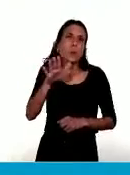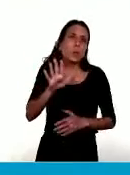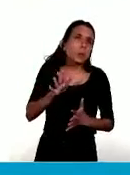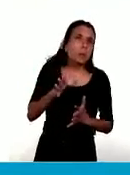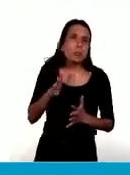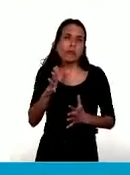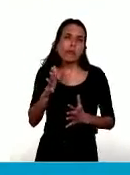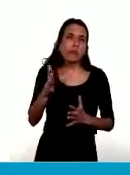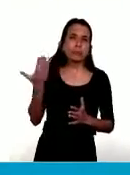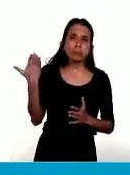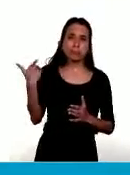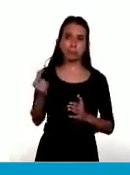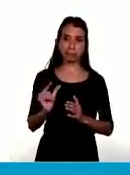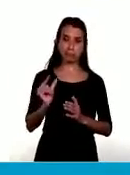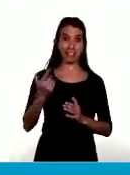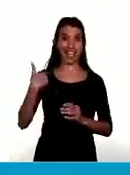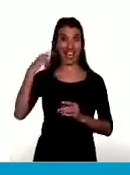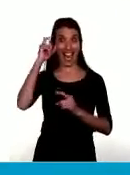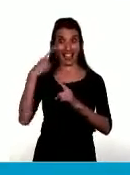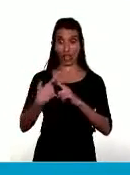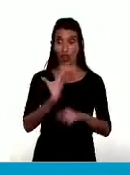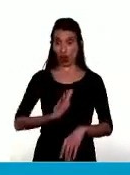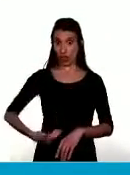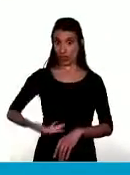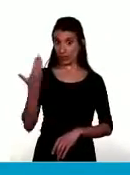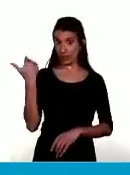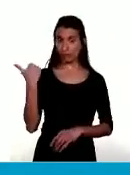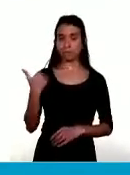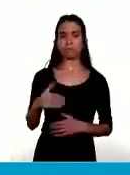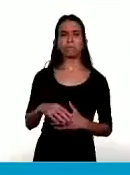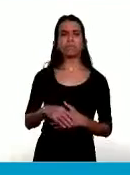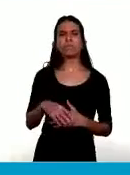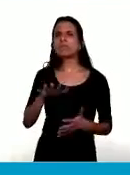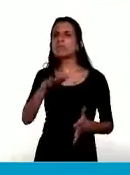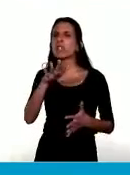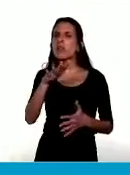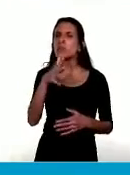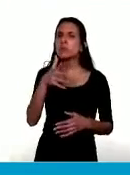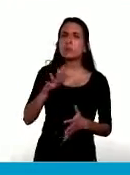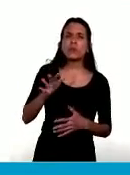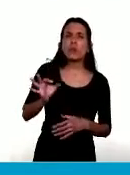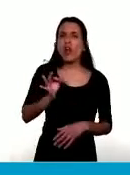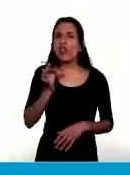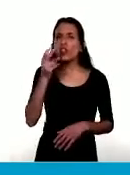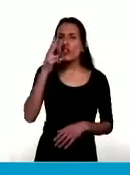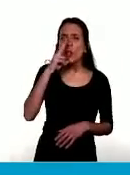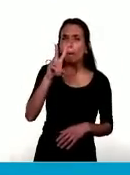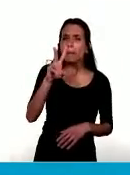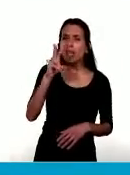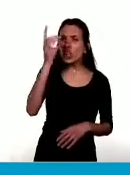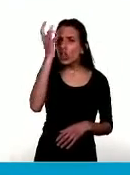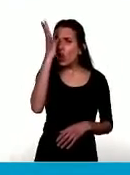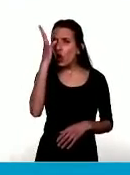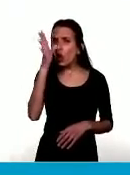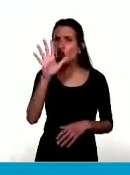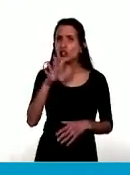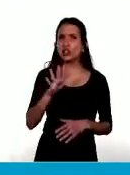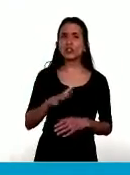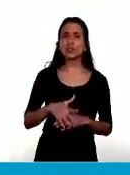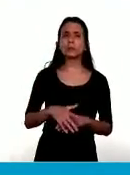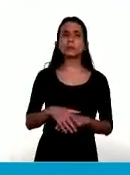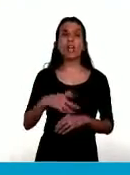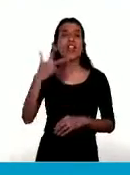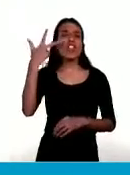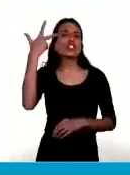de los anteriores gobernadores. Allá por el año 2011, más precisamente el 28 de